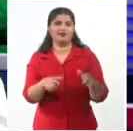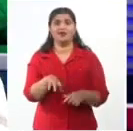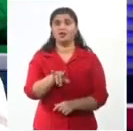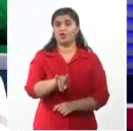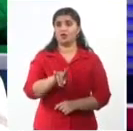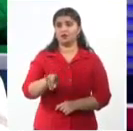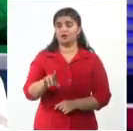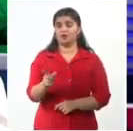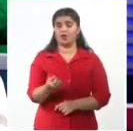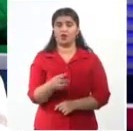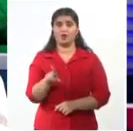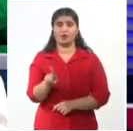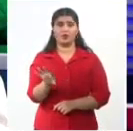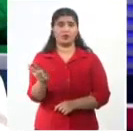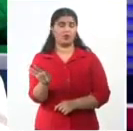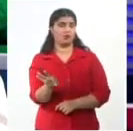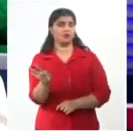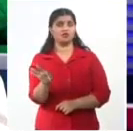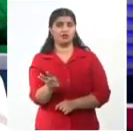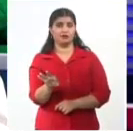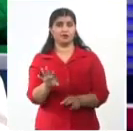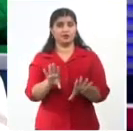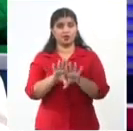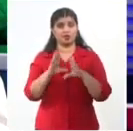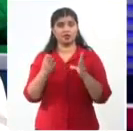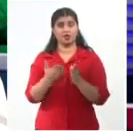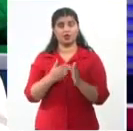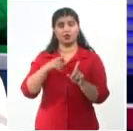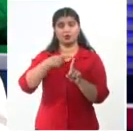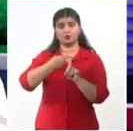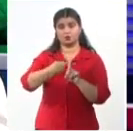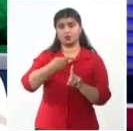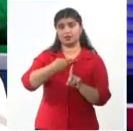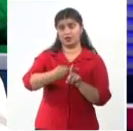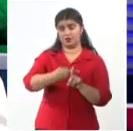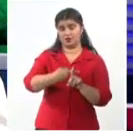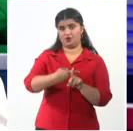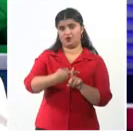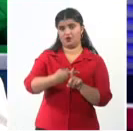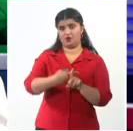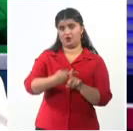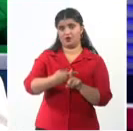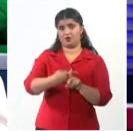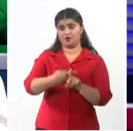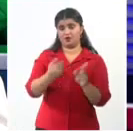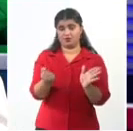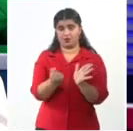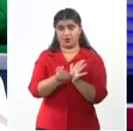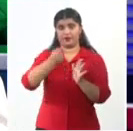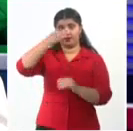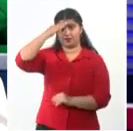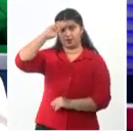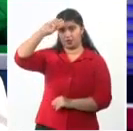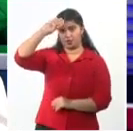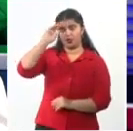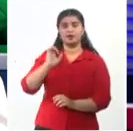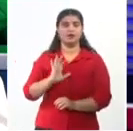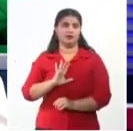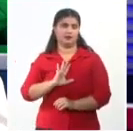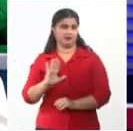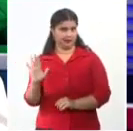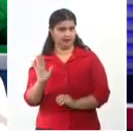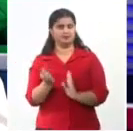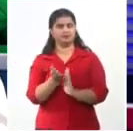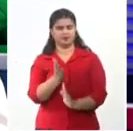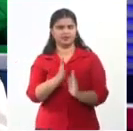99,1% de todos los casos que se han diagnosticado en nuestro país, pues podemos decir